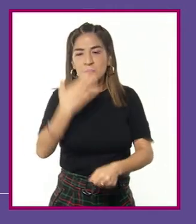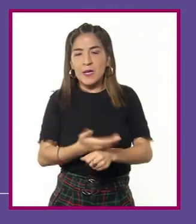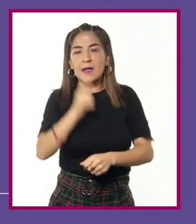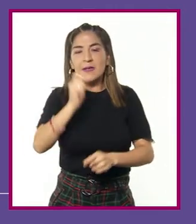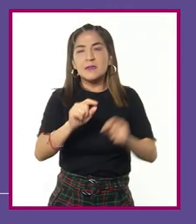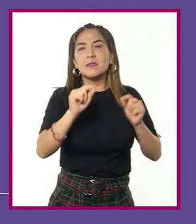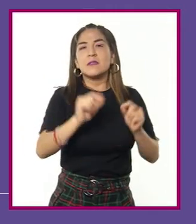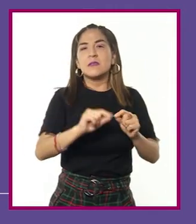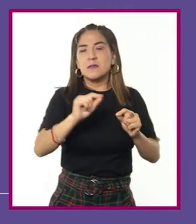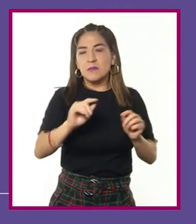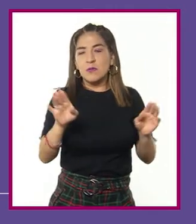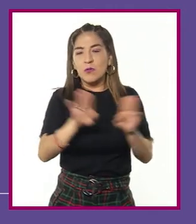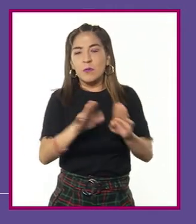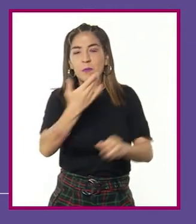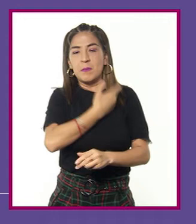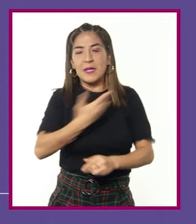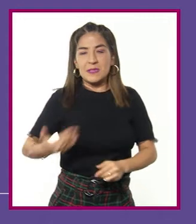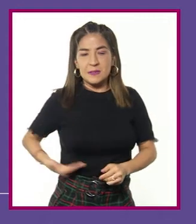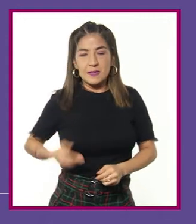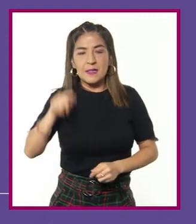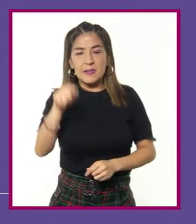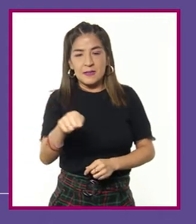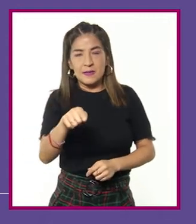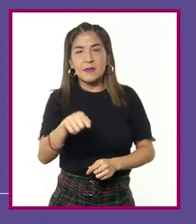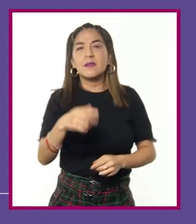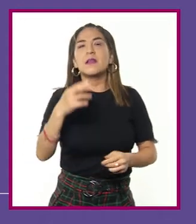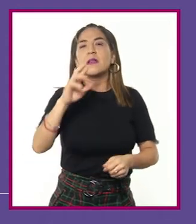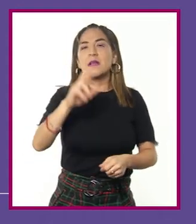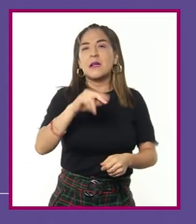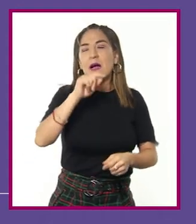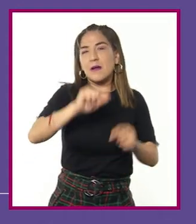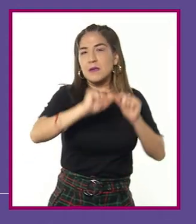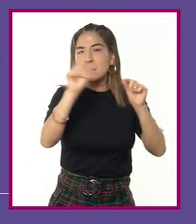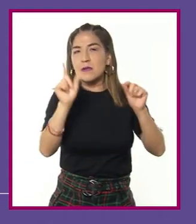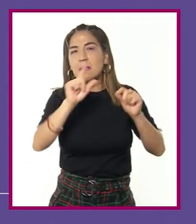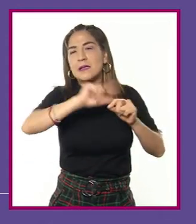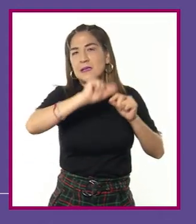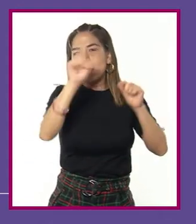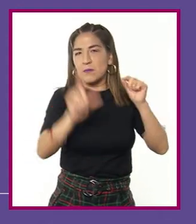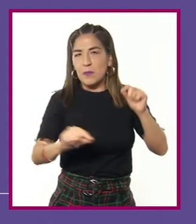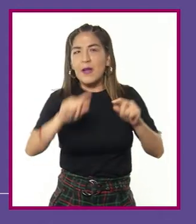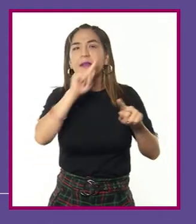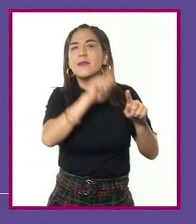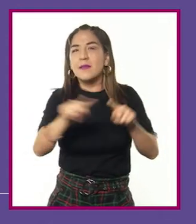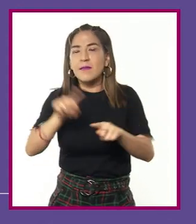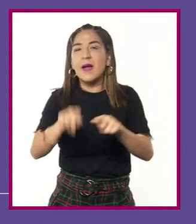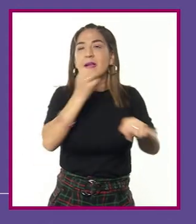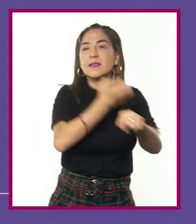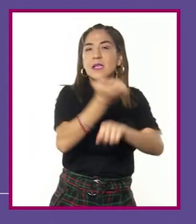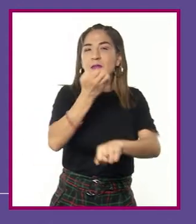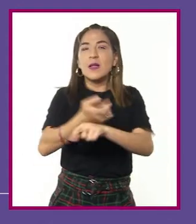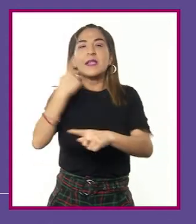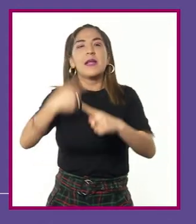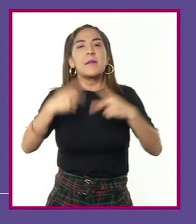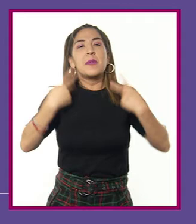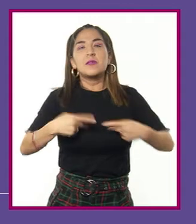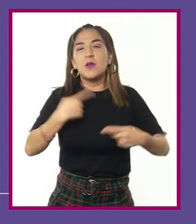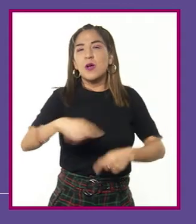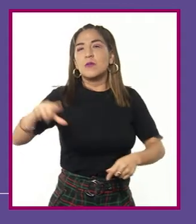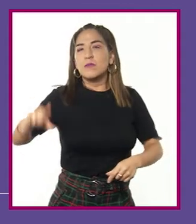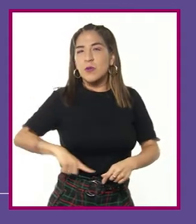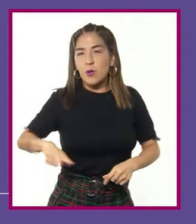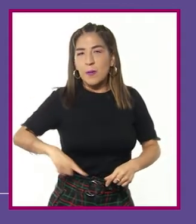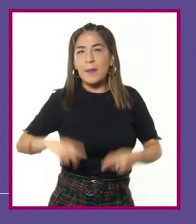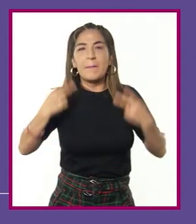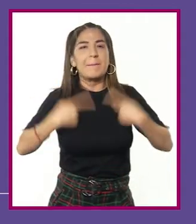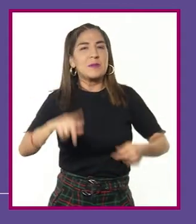manos del presidente de la República y el de cada estado está en manos de un gobernador o